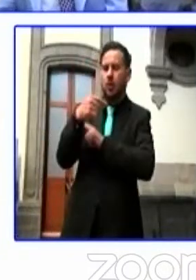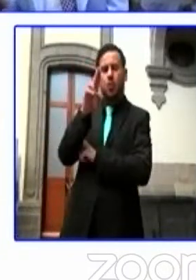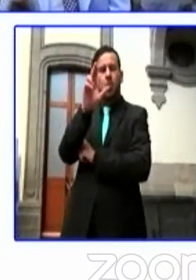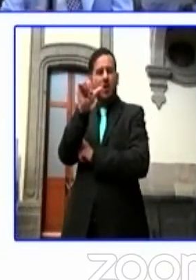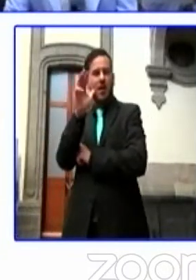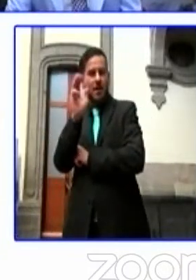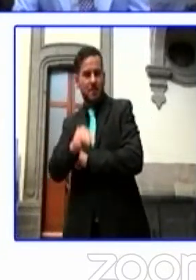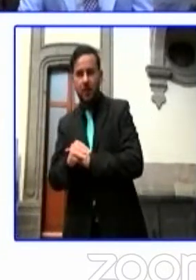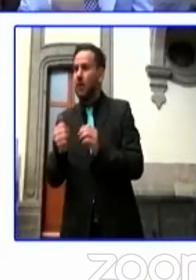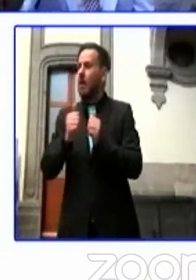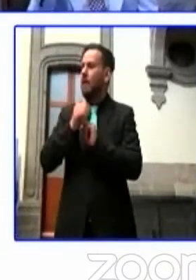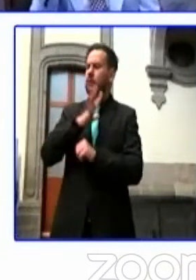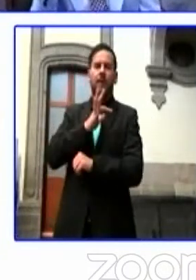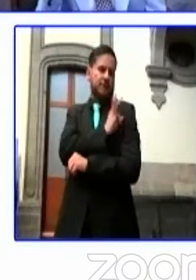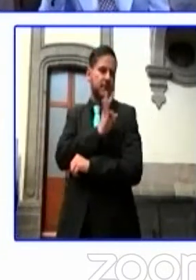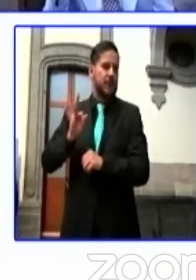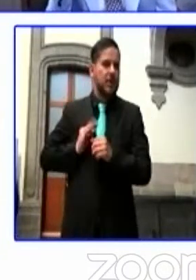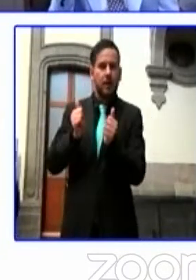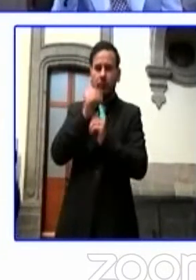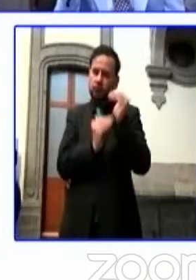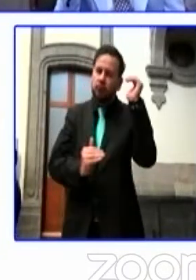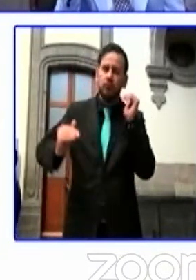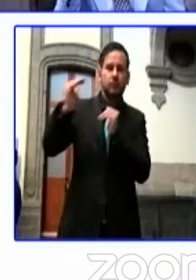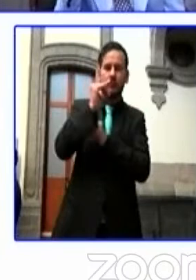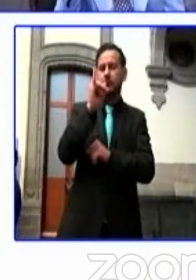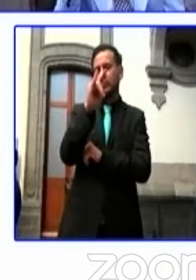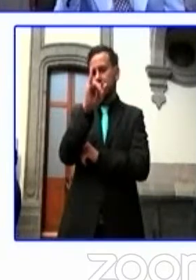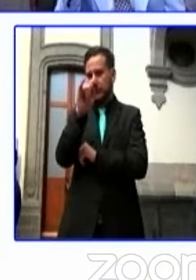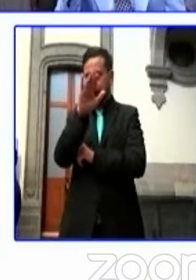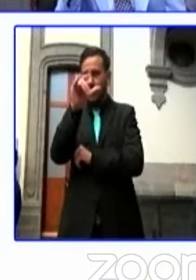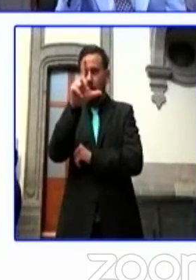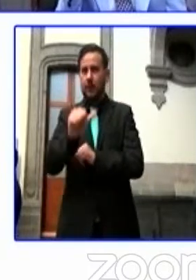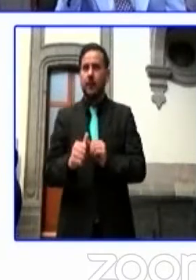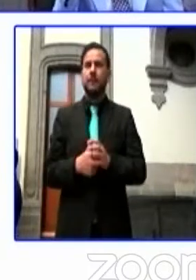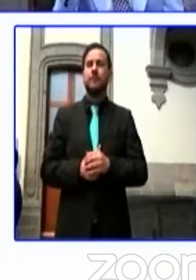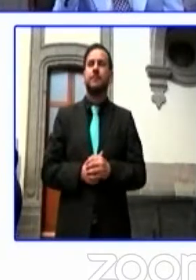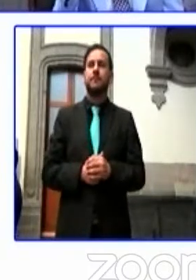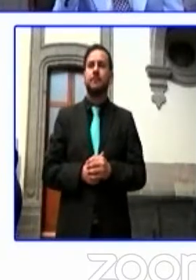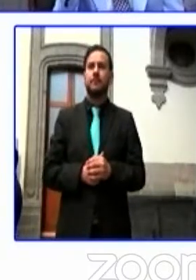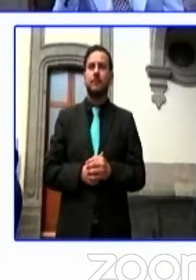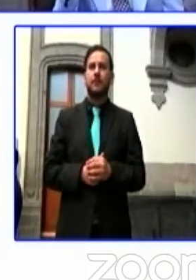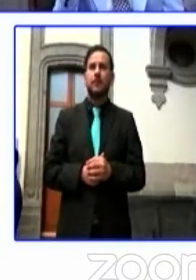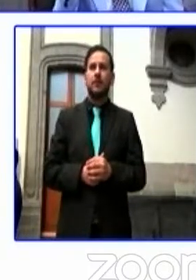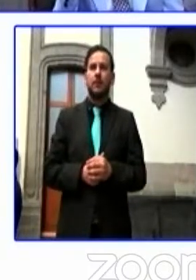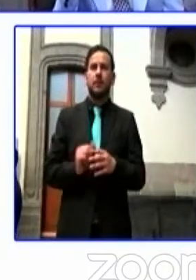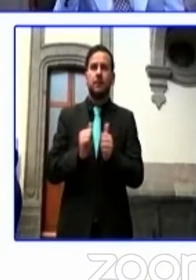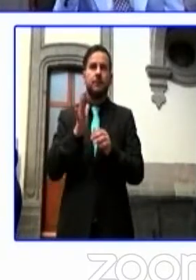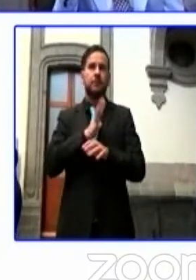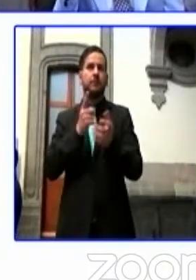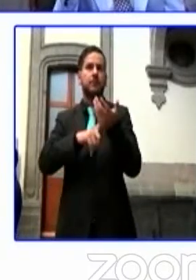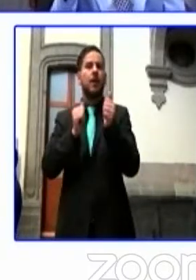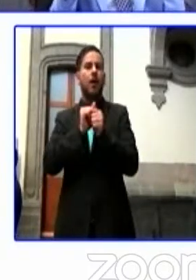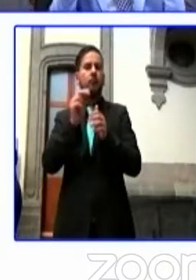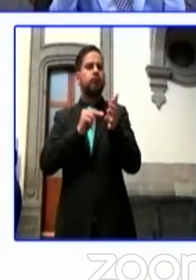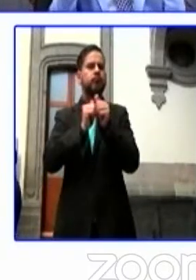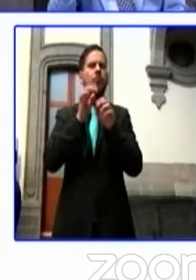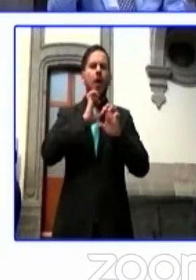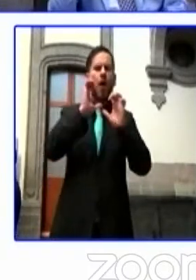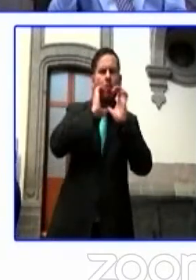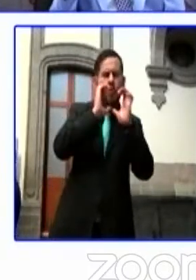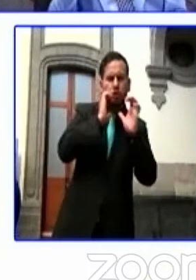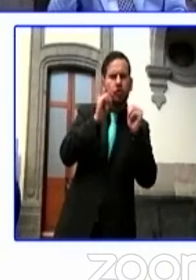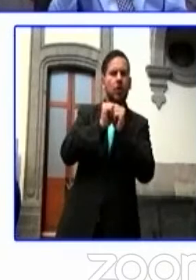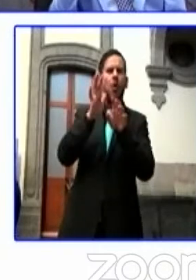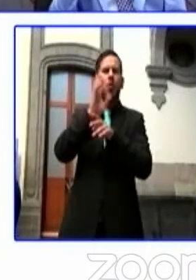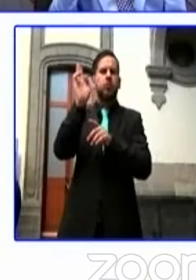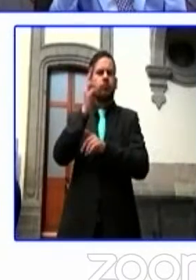México, Facultad de Estudios Superiores de Iztacala, y el Diplomado en Ética de la Comunicación de la